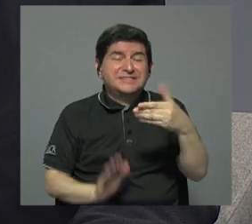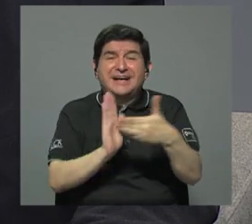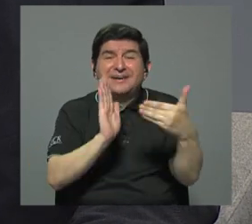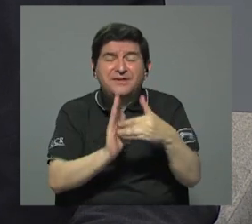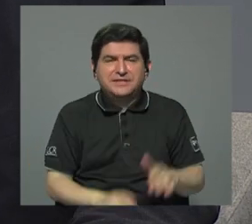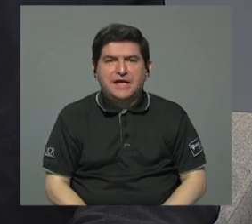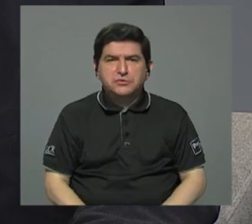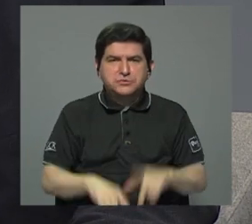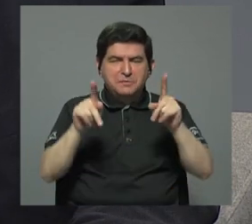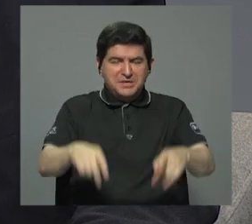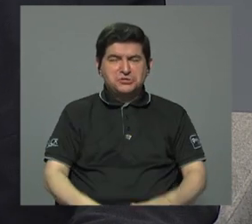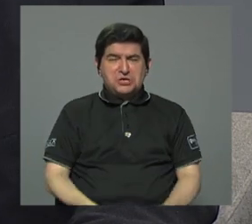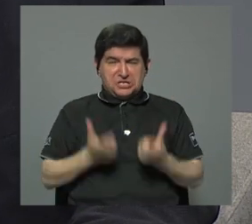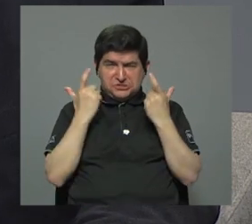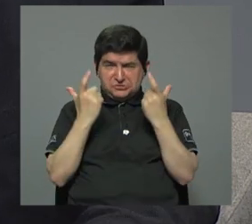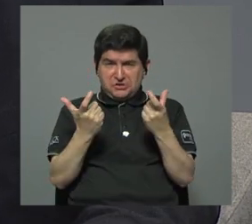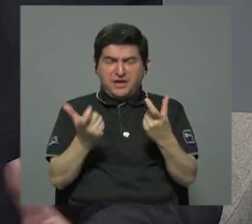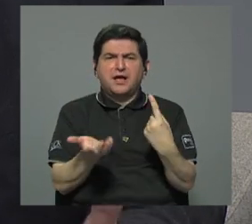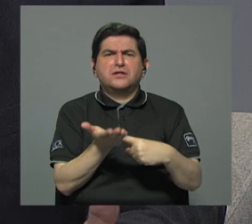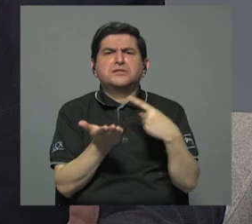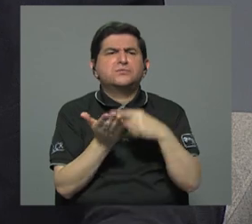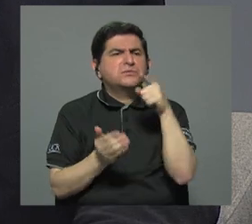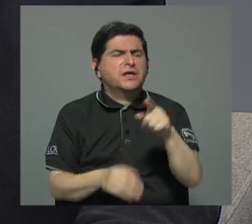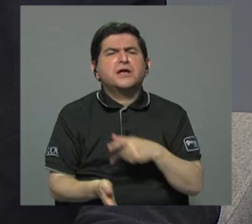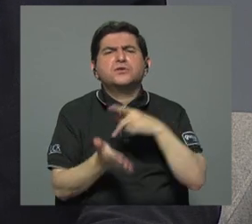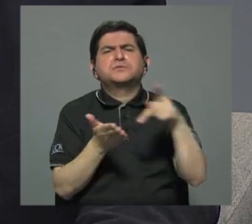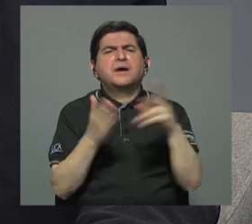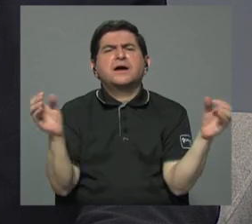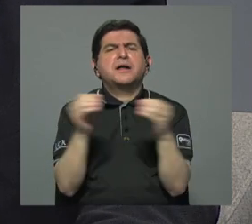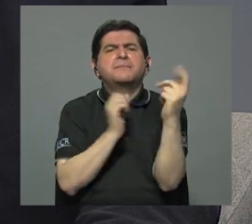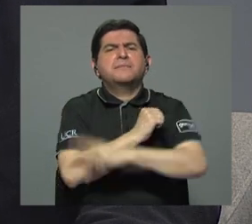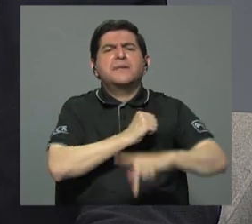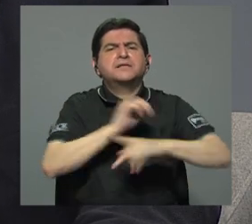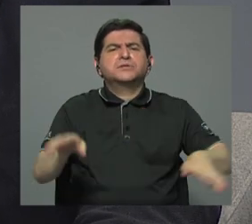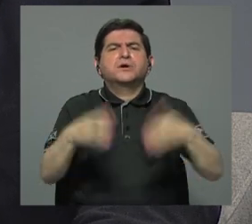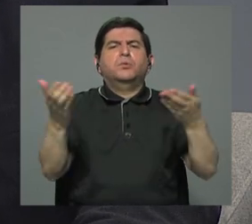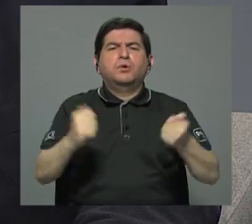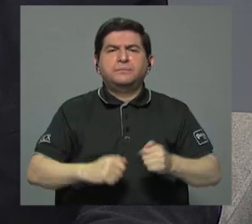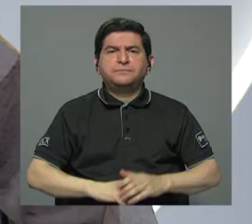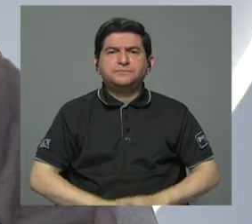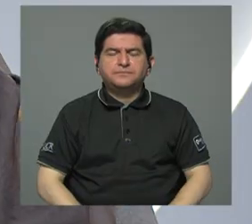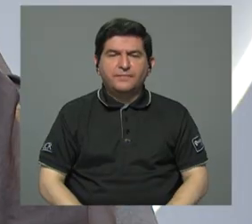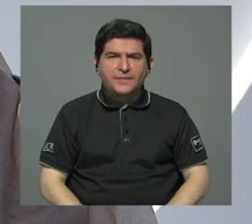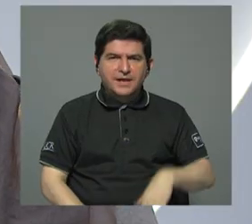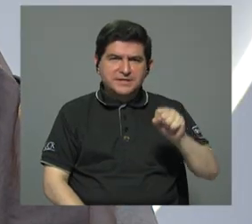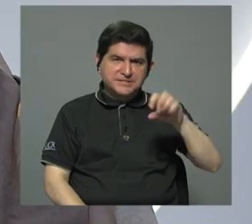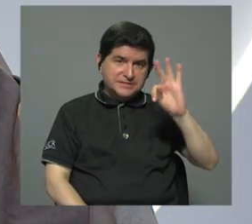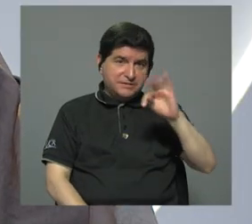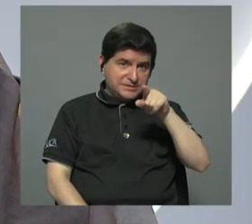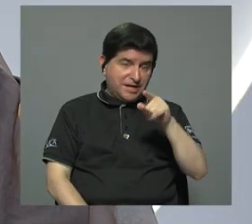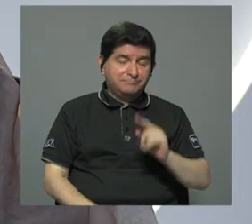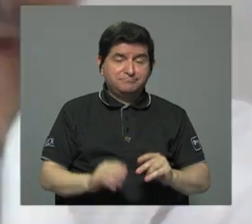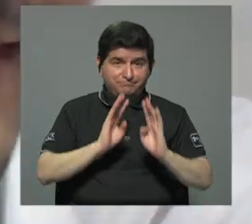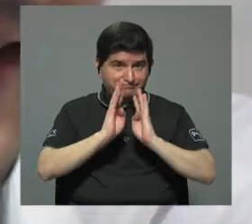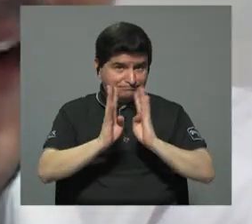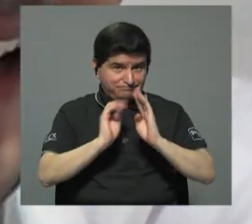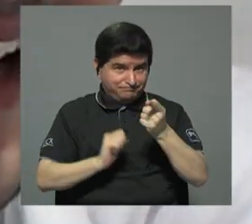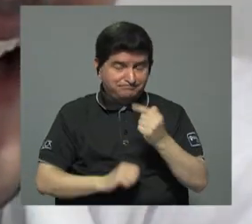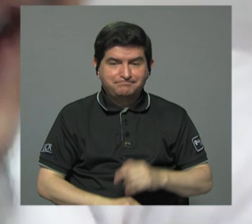están amasando clavos de oro, más bien tenemos que discutir cómo los ponemos a pagar más en este país. Sebastián Trejos.